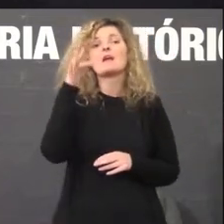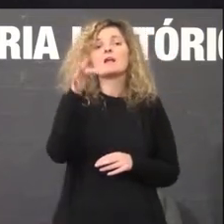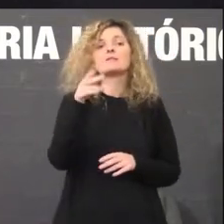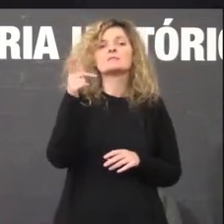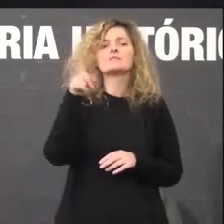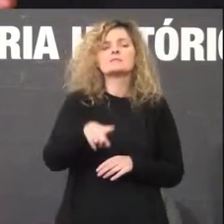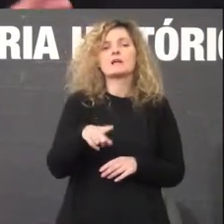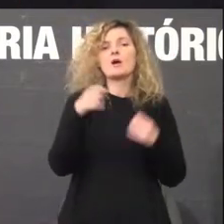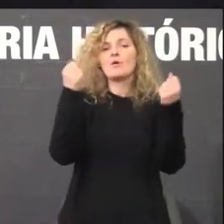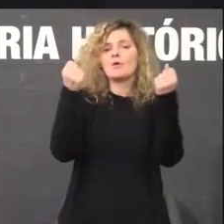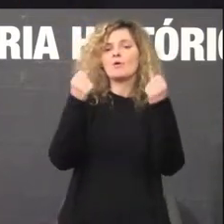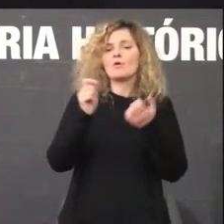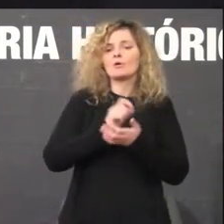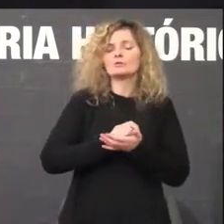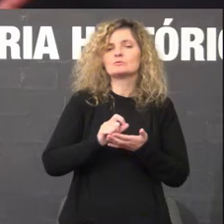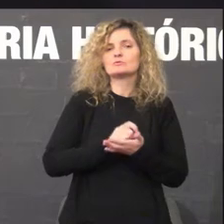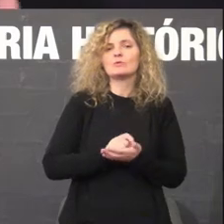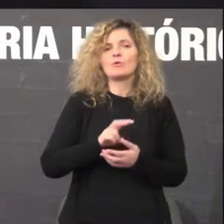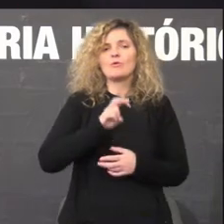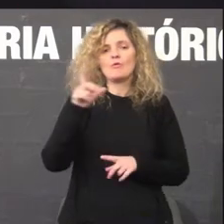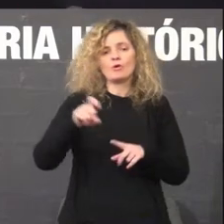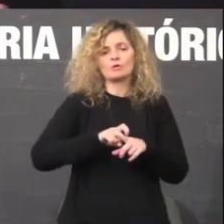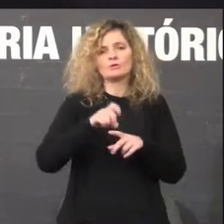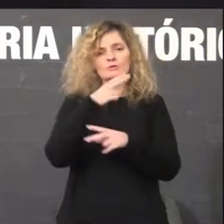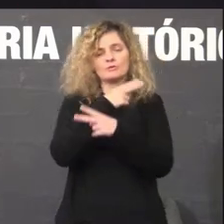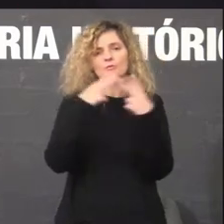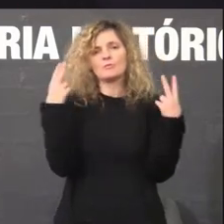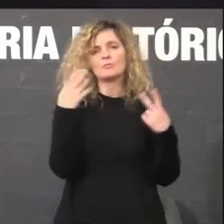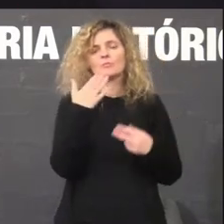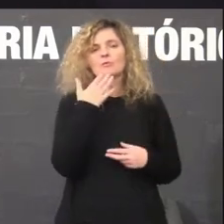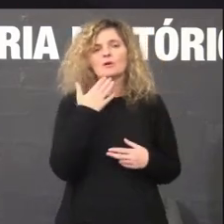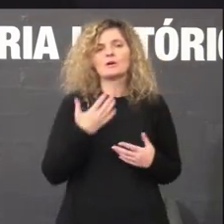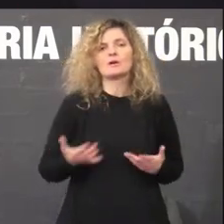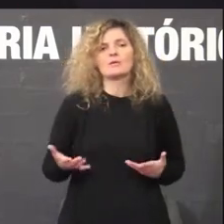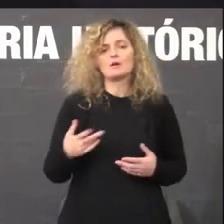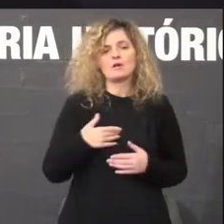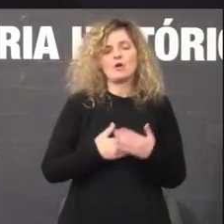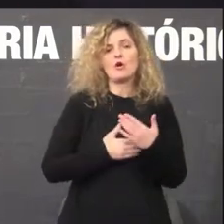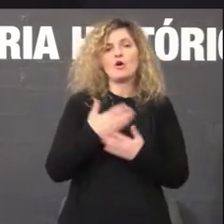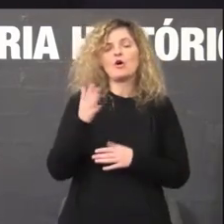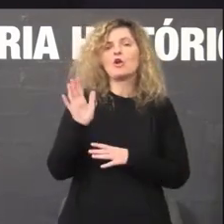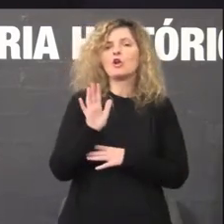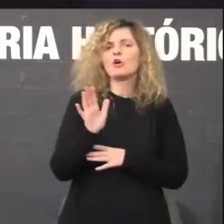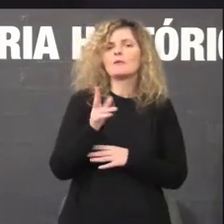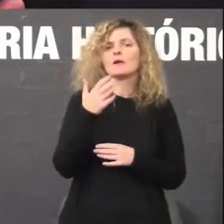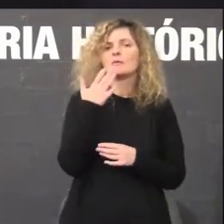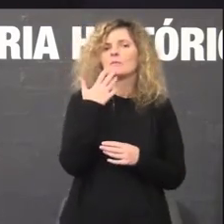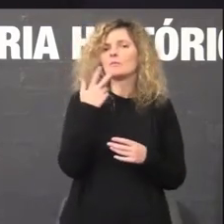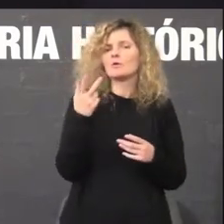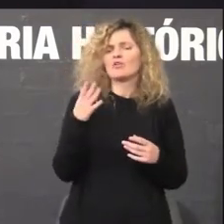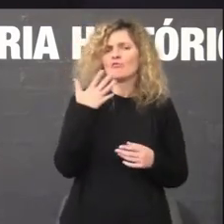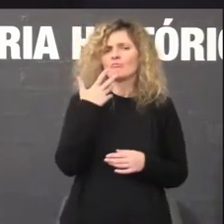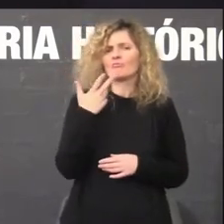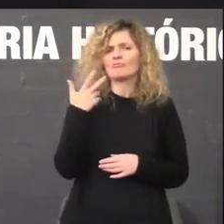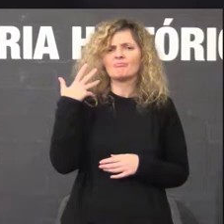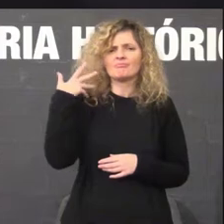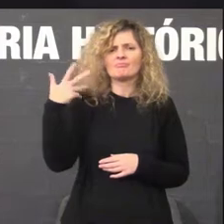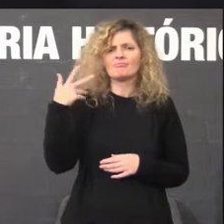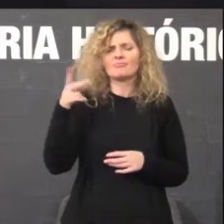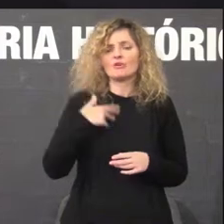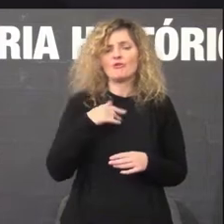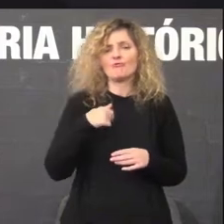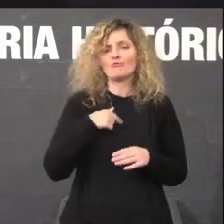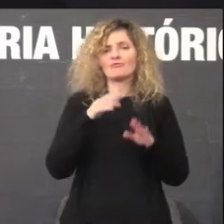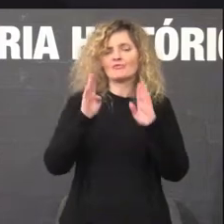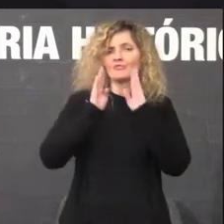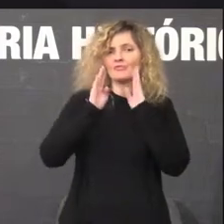é autor de outro tipo de publicacións, novelas, pero tamén é moi conocido por Yo